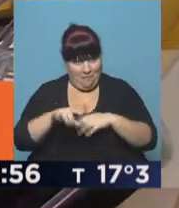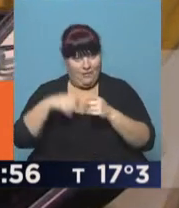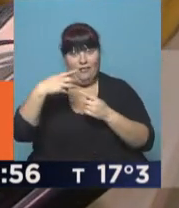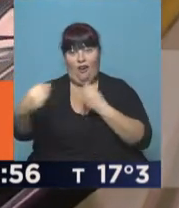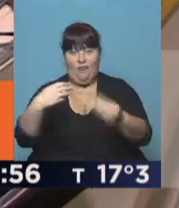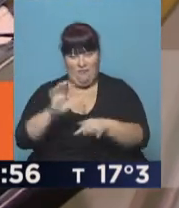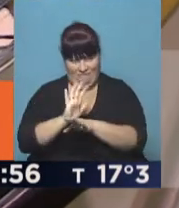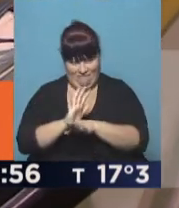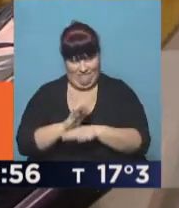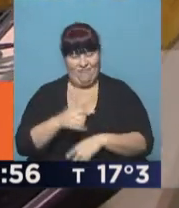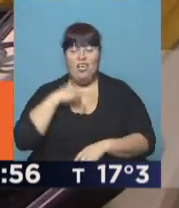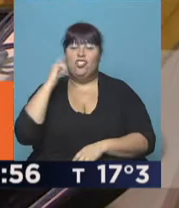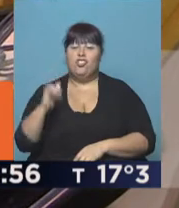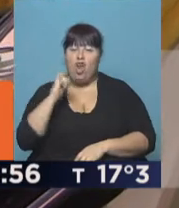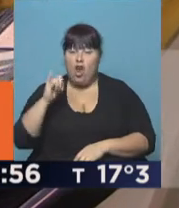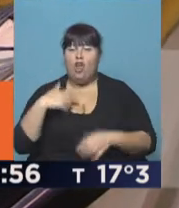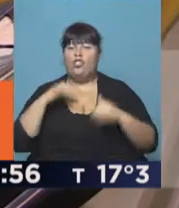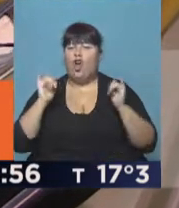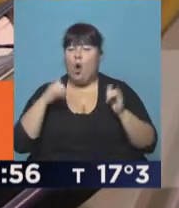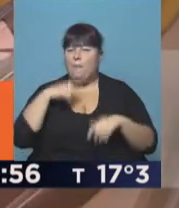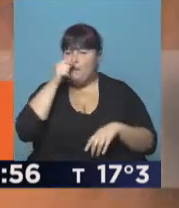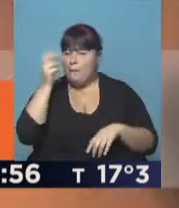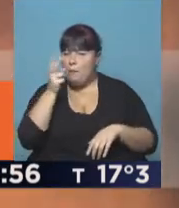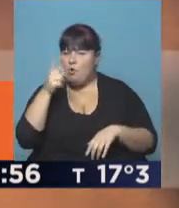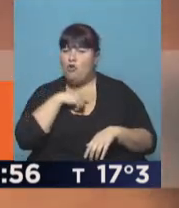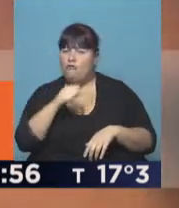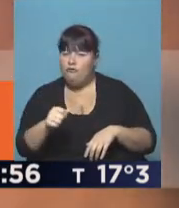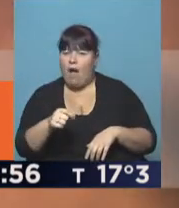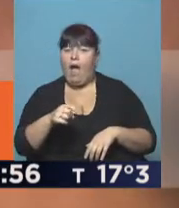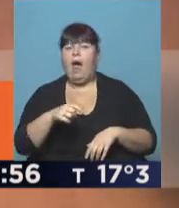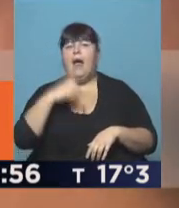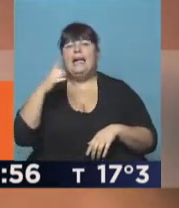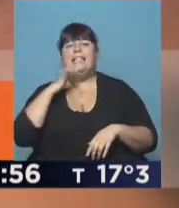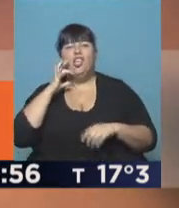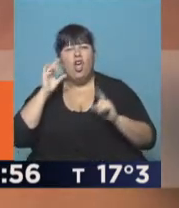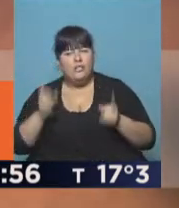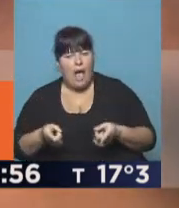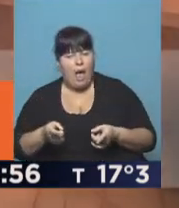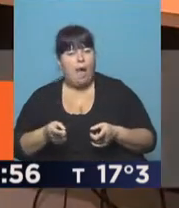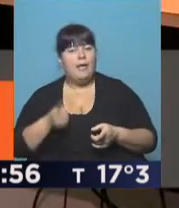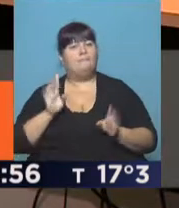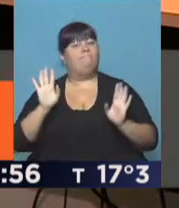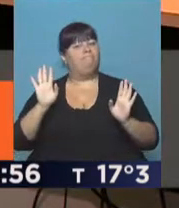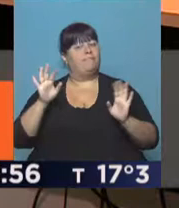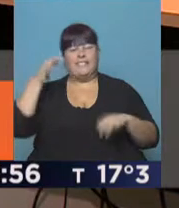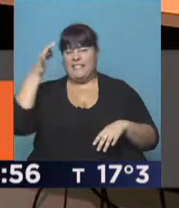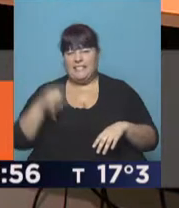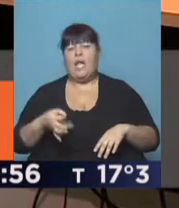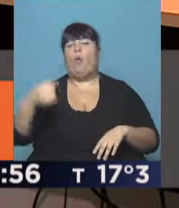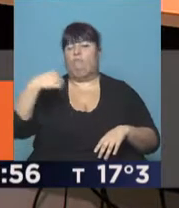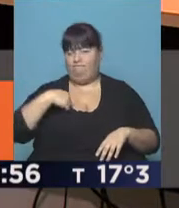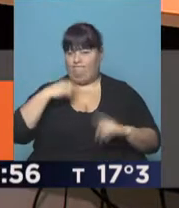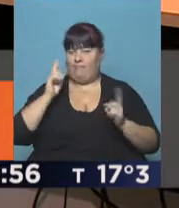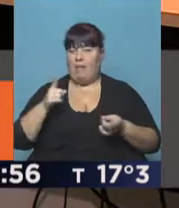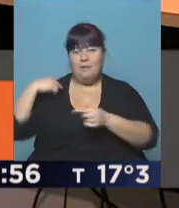paso. Cuando les comenté que muy joven mi papá había fallecido de infarto, otro tío mío también, ahí dijeron que seguramente